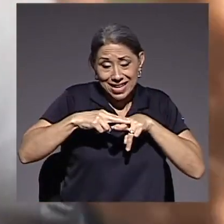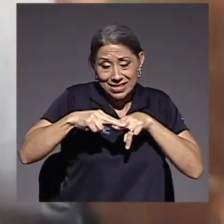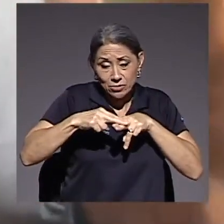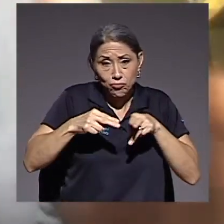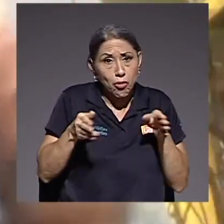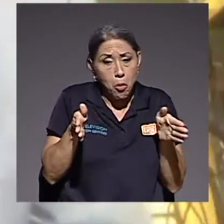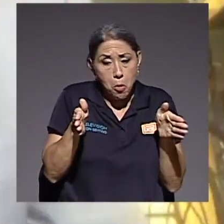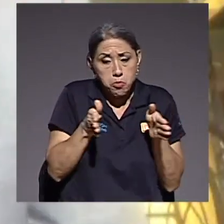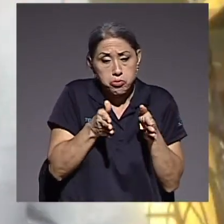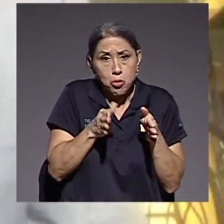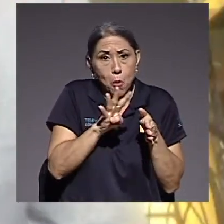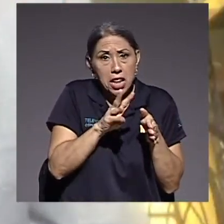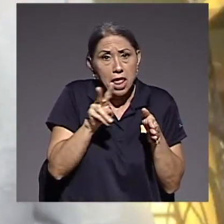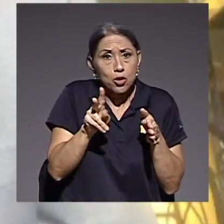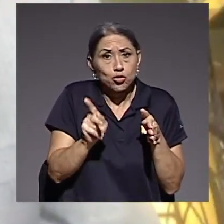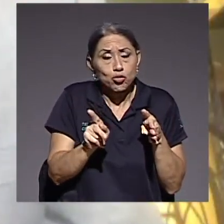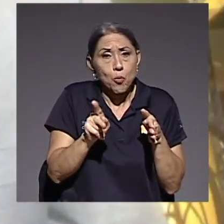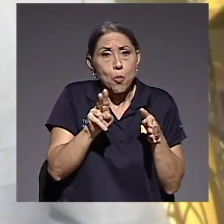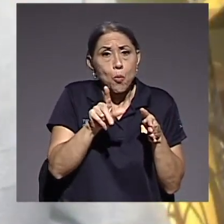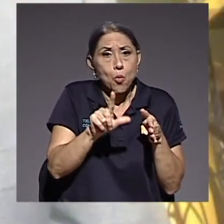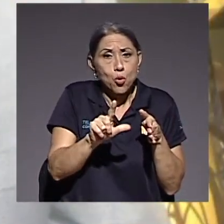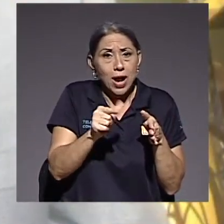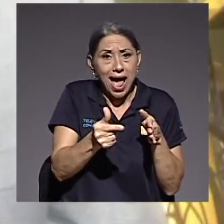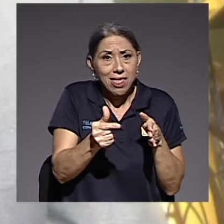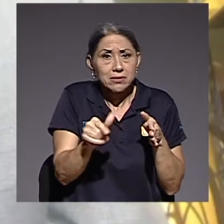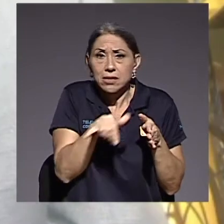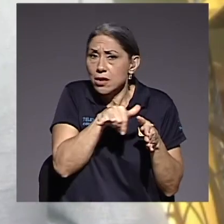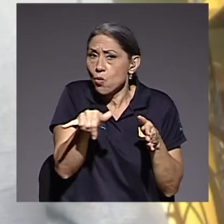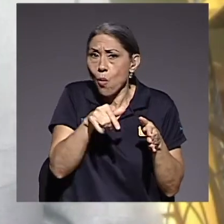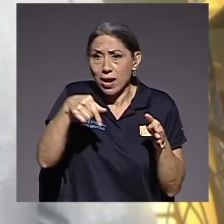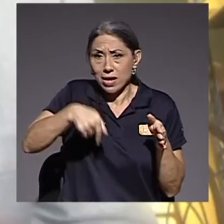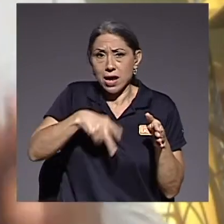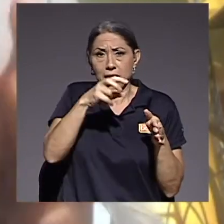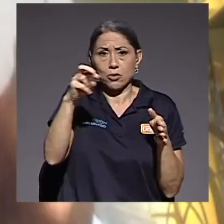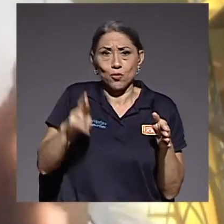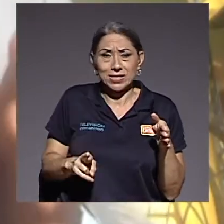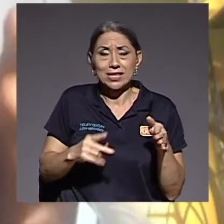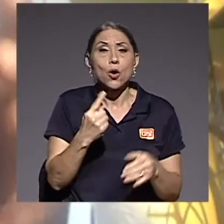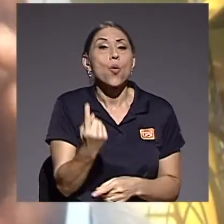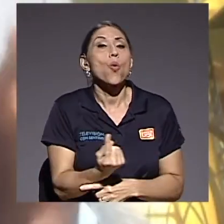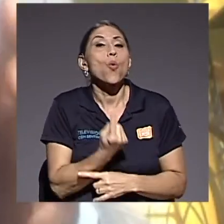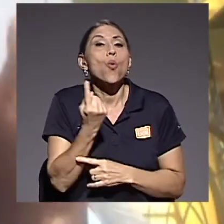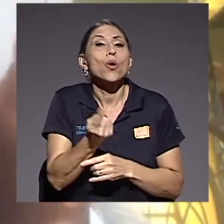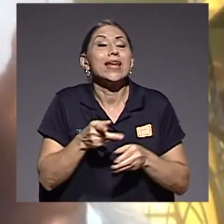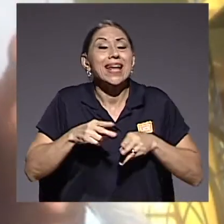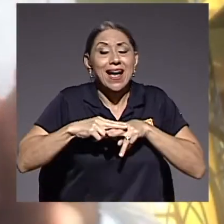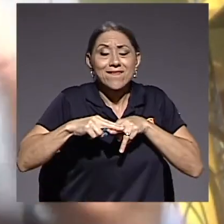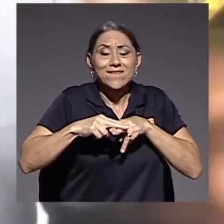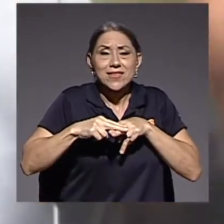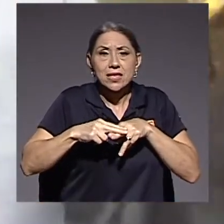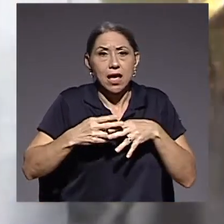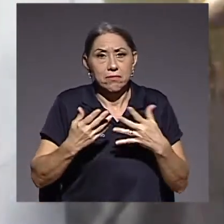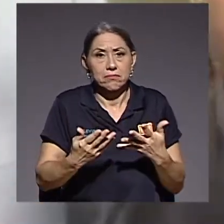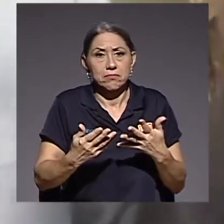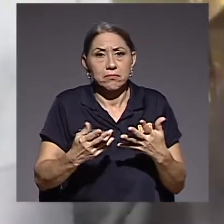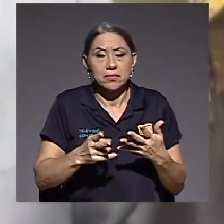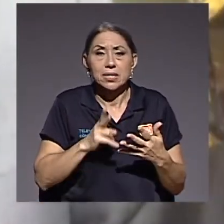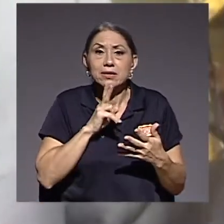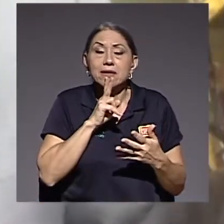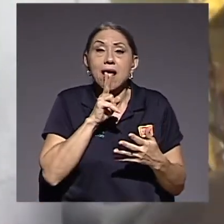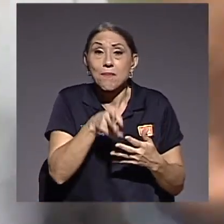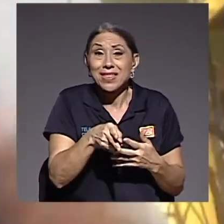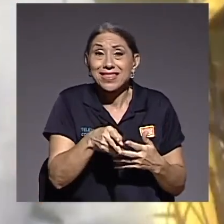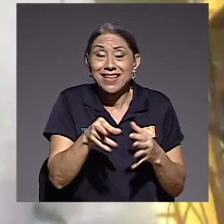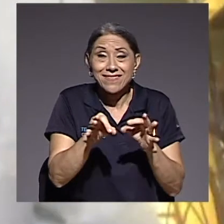42 pulgadas, igual que la nuestra. La única vía realmente relevante que es de vía que